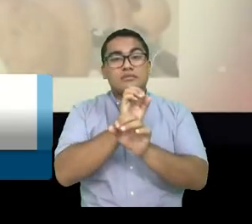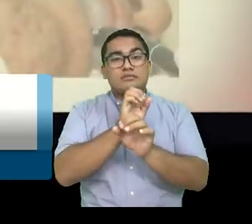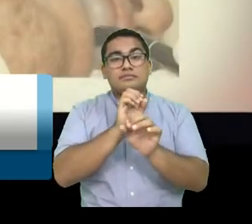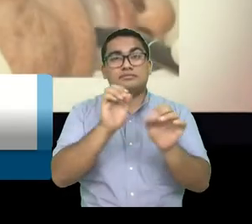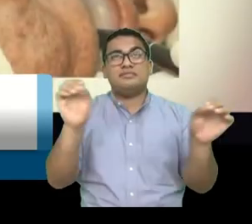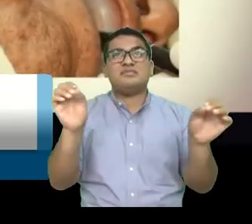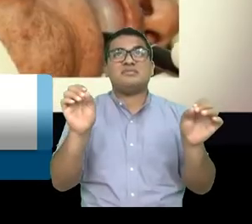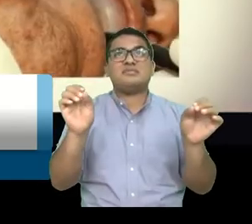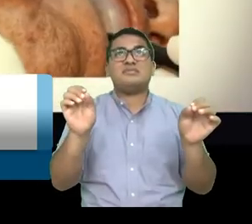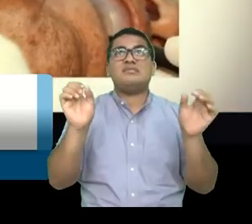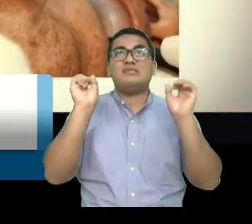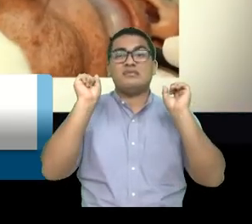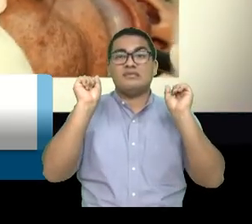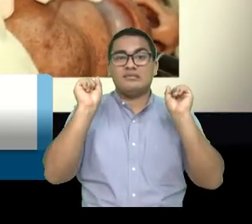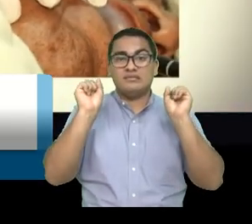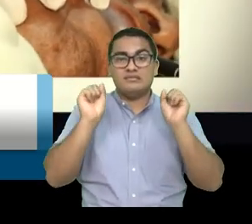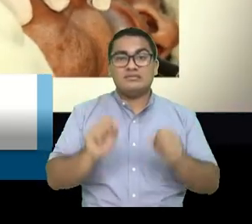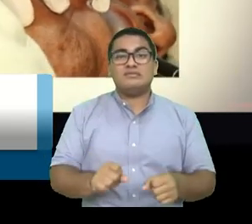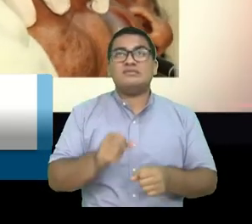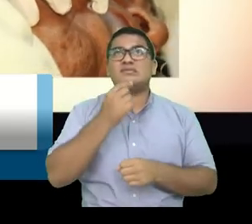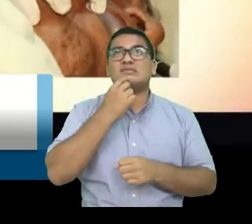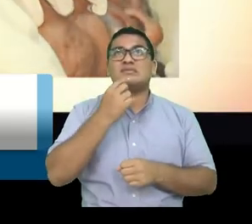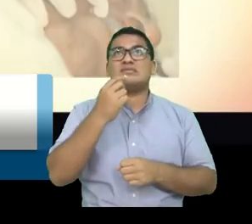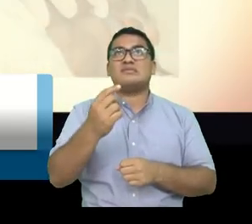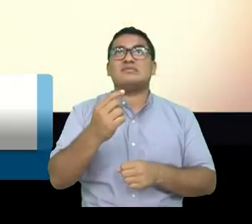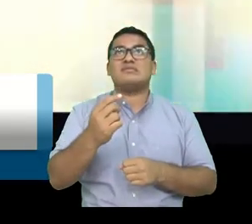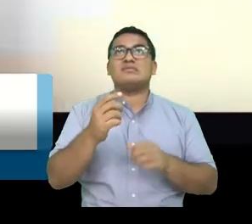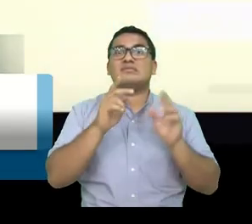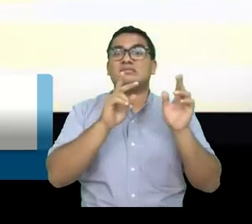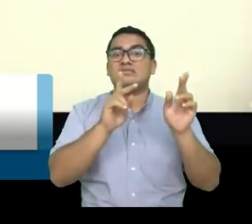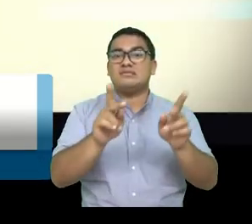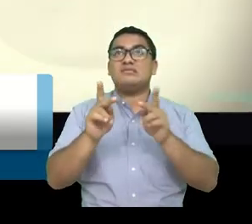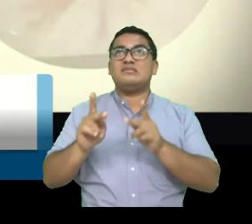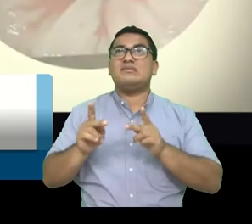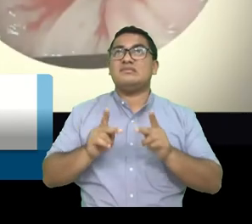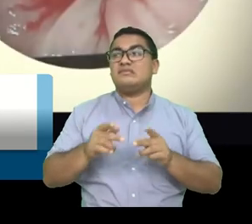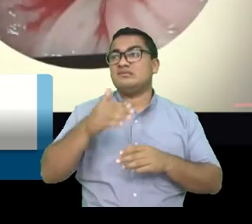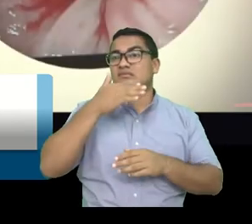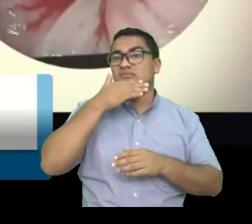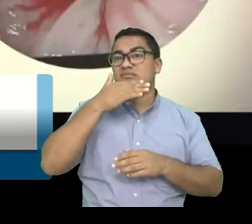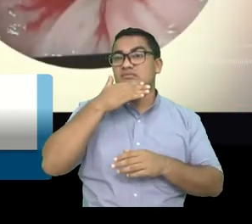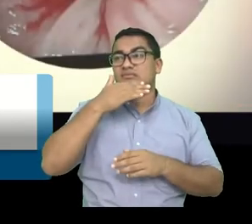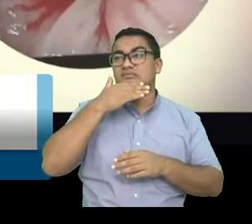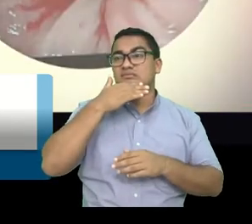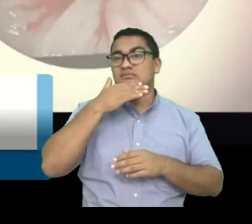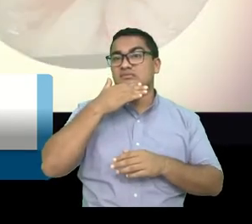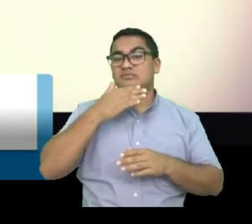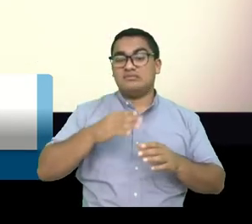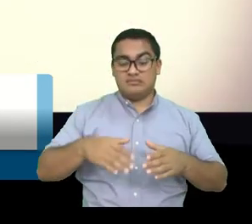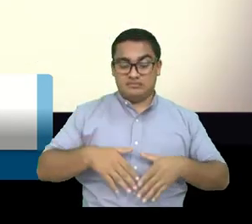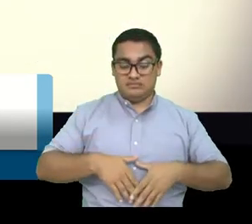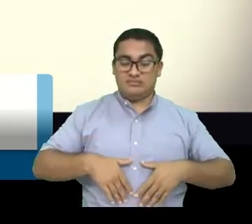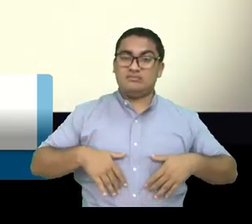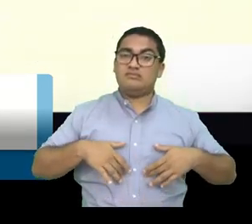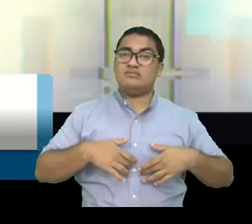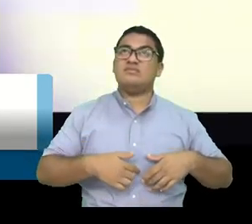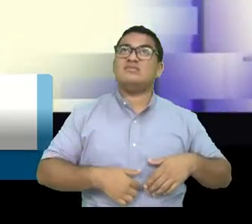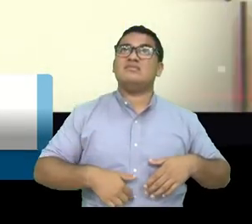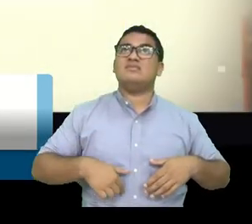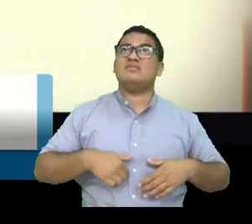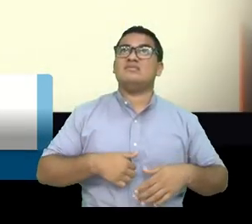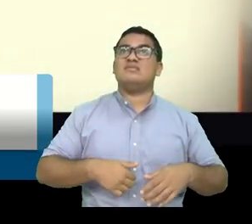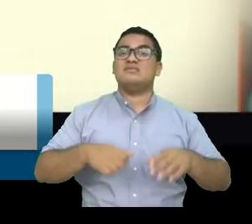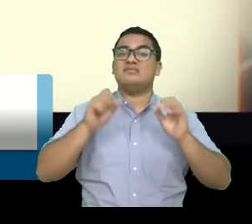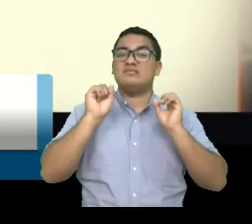tiempo y forma hace que lo ácido y todo la sustancia que nosotros tenemos en el estómago pueden